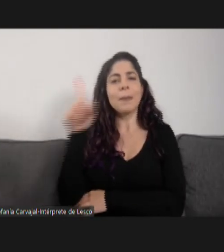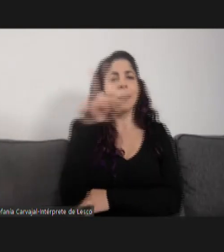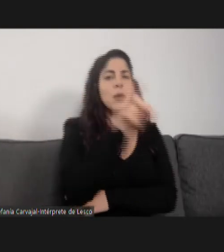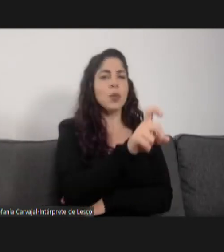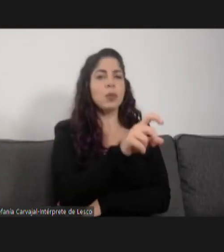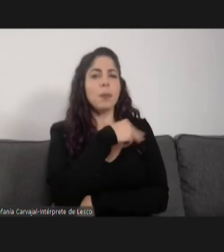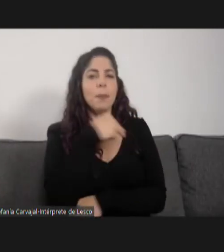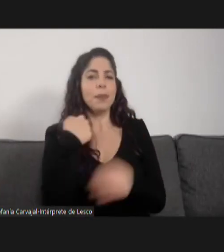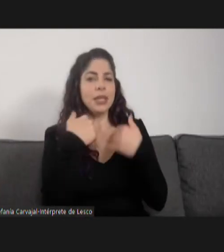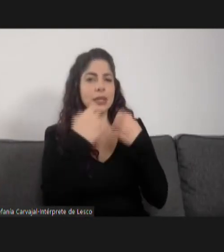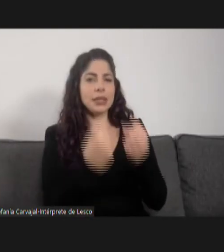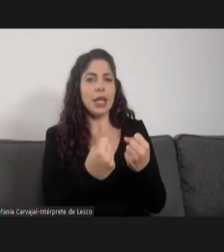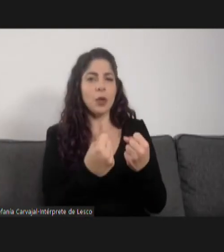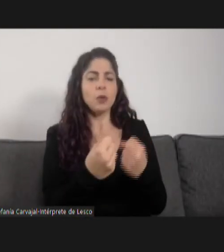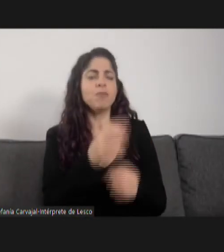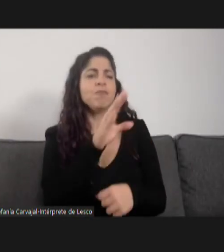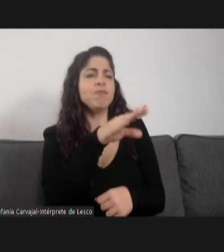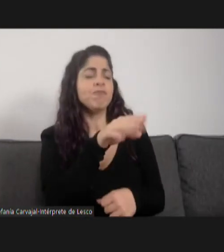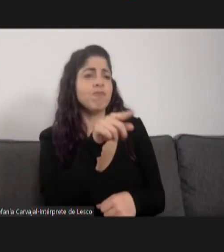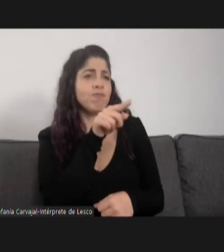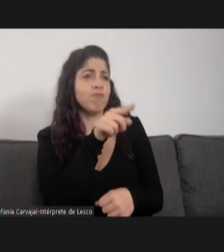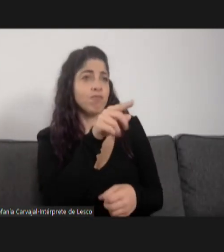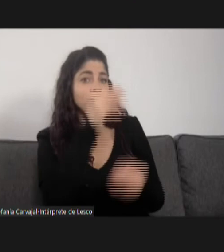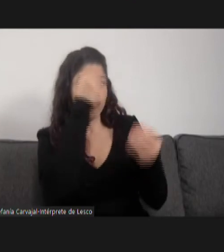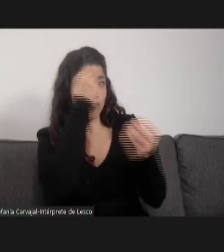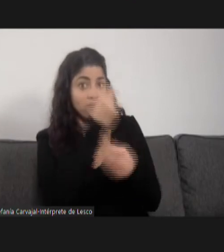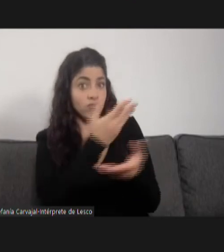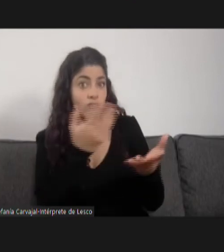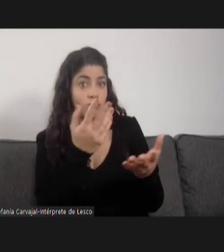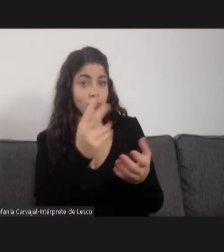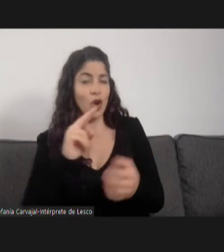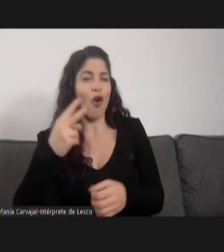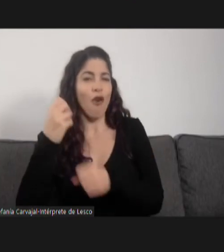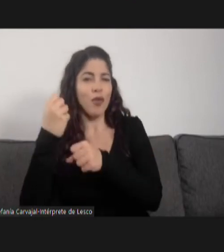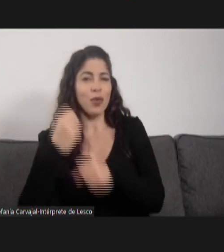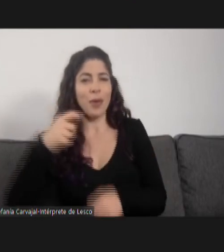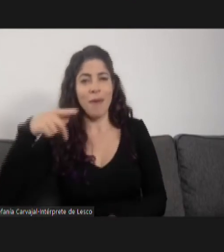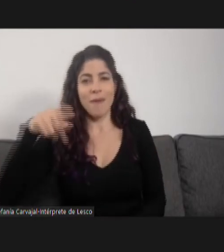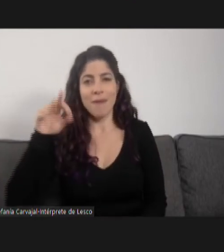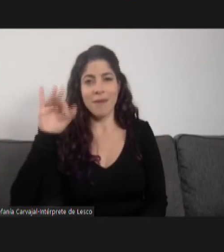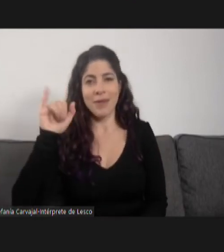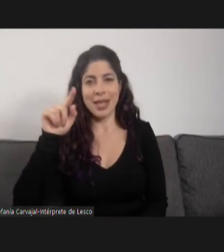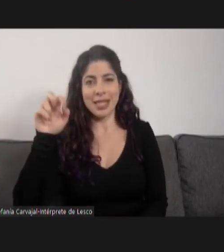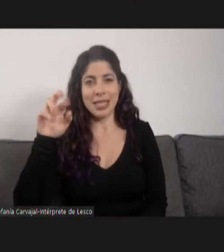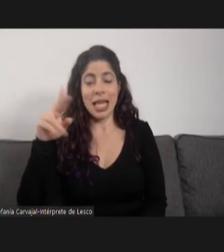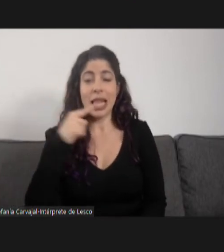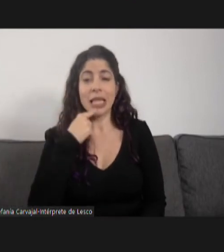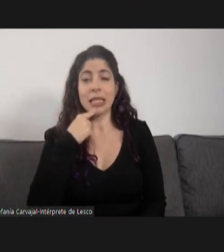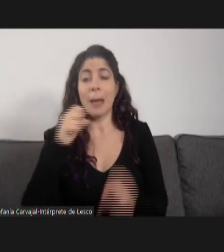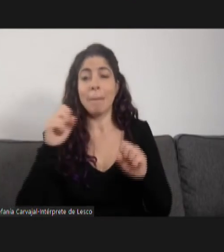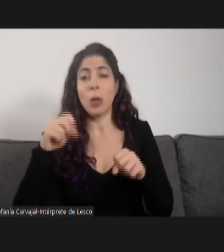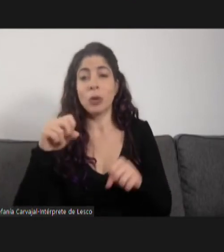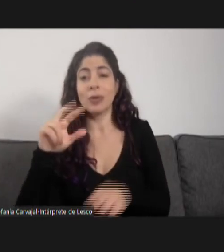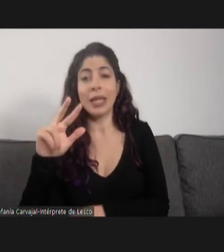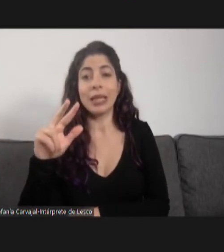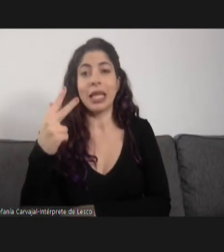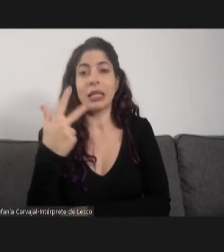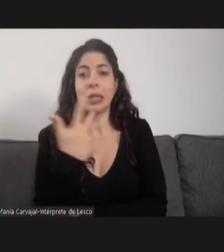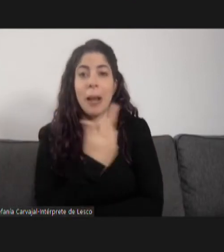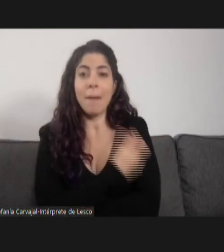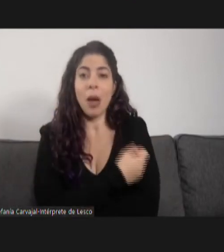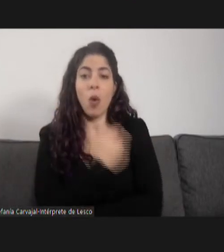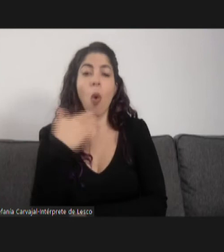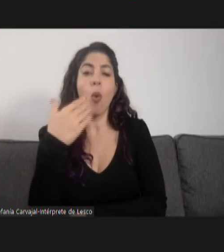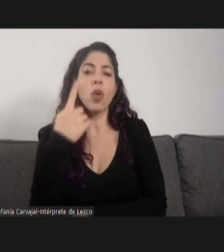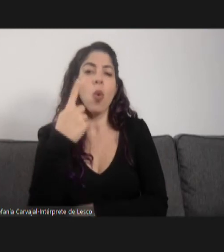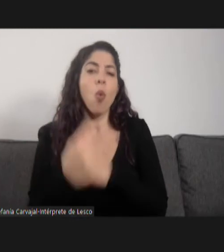de Salud. Tras el anuncio del cofundador de Pfizer sobre una posible tercera dosis al año o 9 meses,